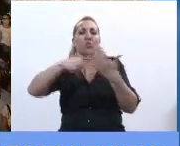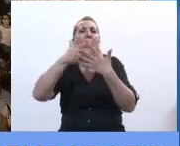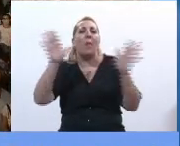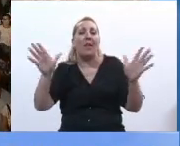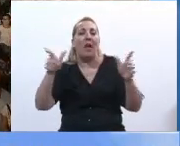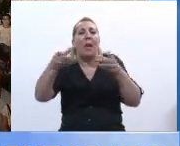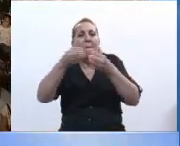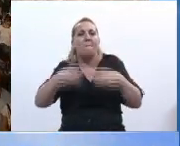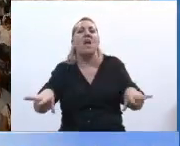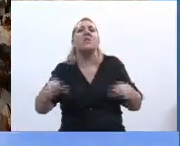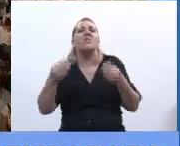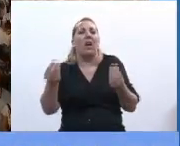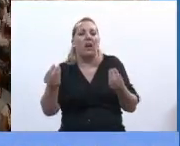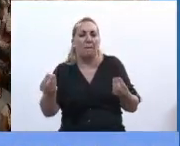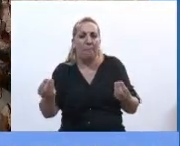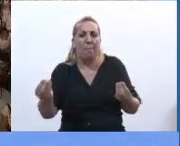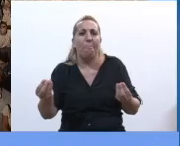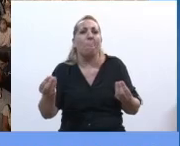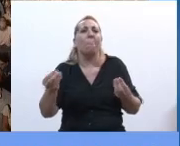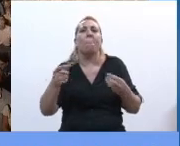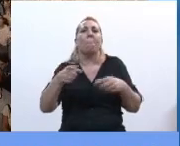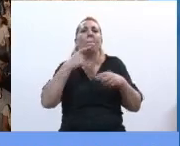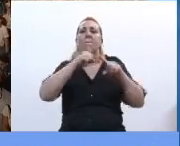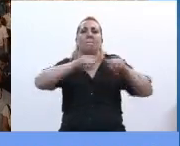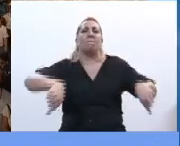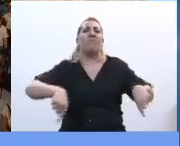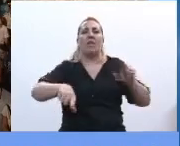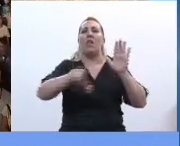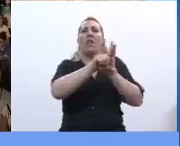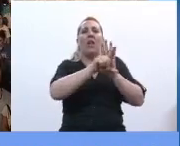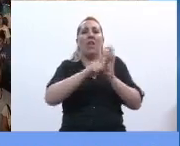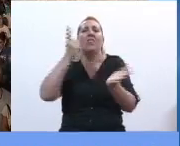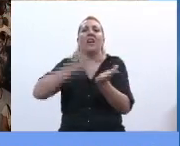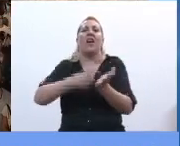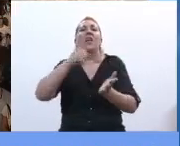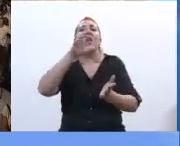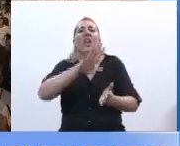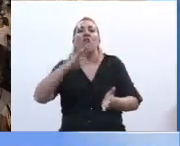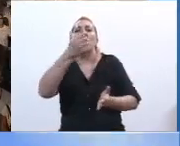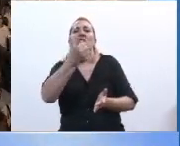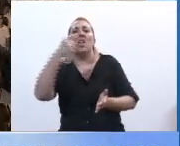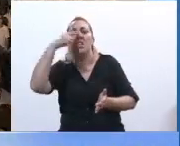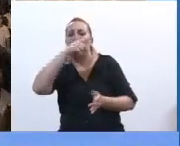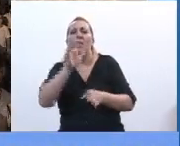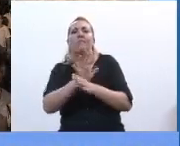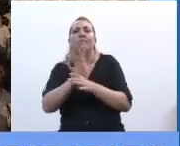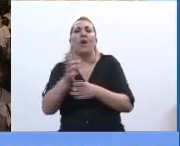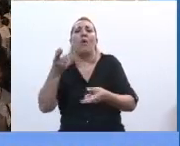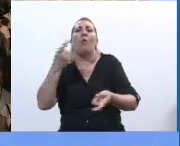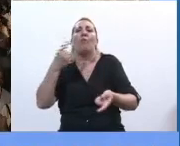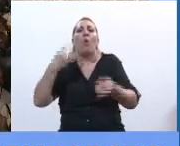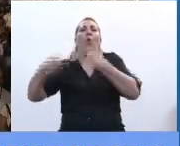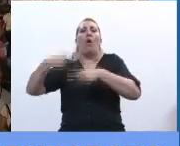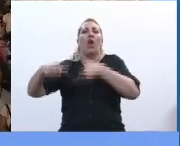empieza a anular esa ley y con el decreto 17 567 retrocede al